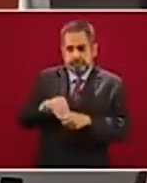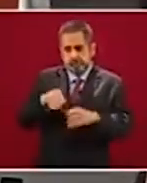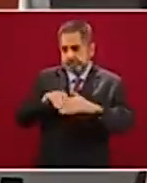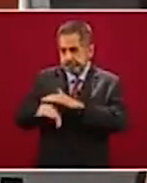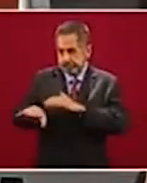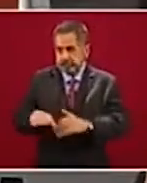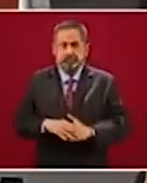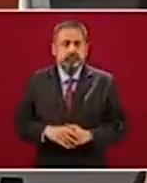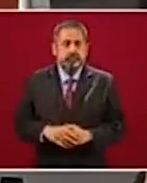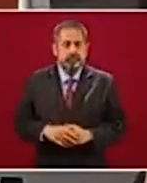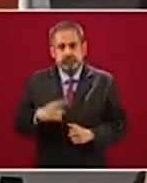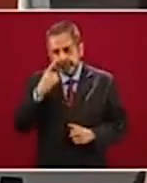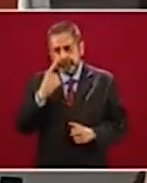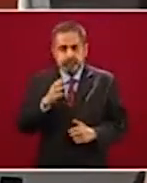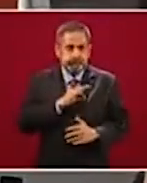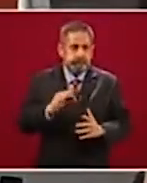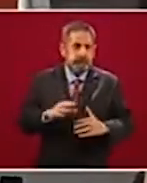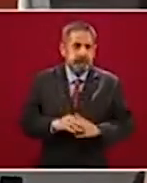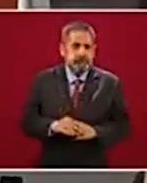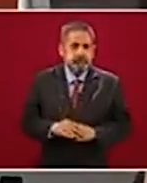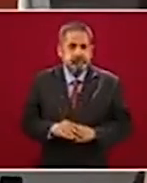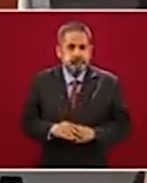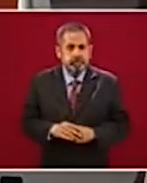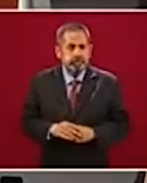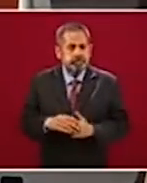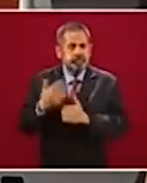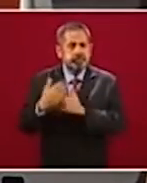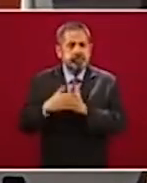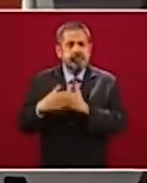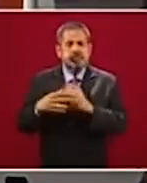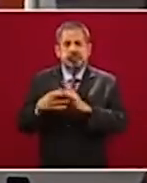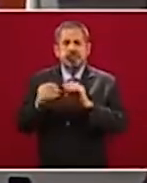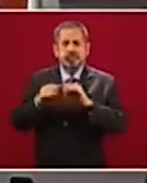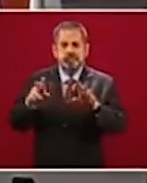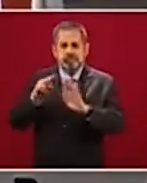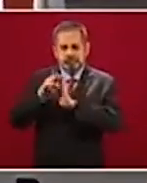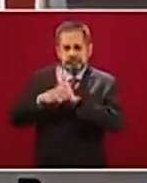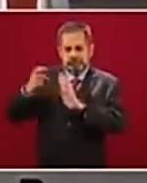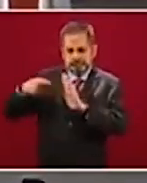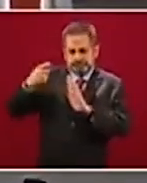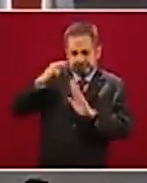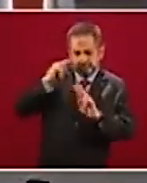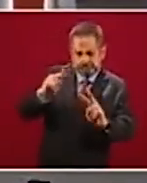claridad, estaríamos exhibiéndoles un pequeño video, por favor.